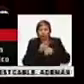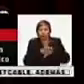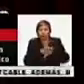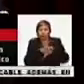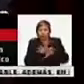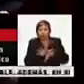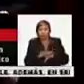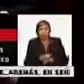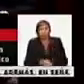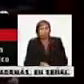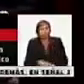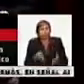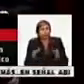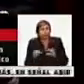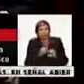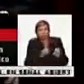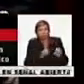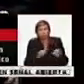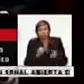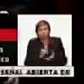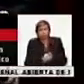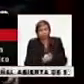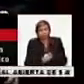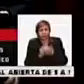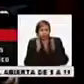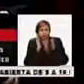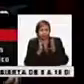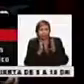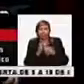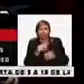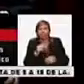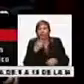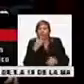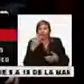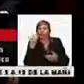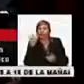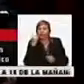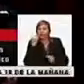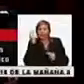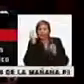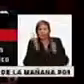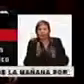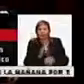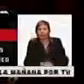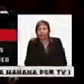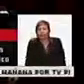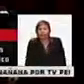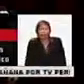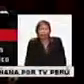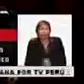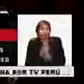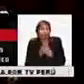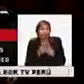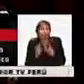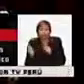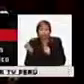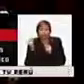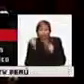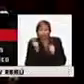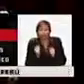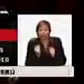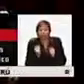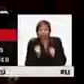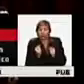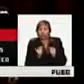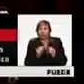este proceso que casi una maldición en el Perú, los golpes de Estado. Pero el retorno al poder a